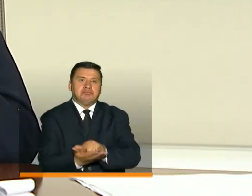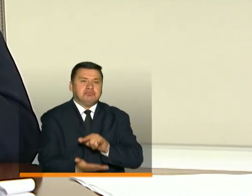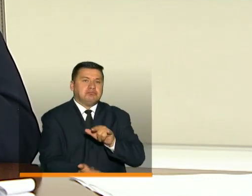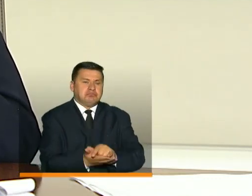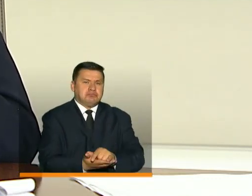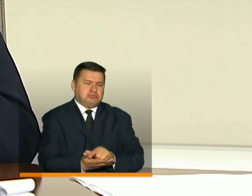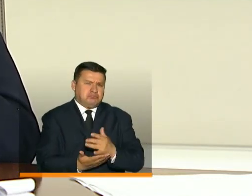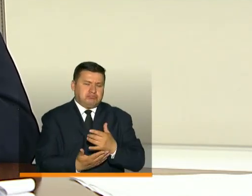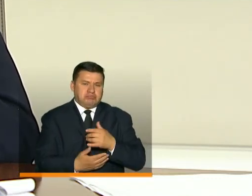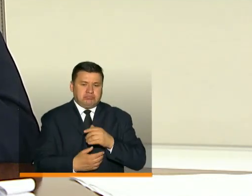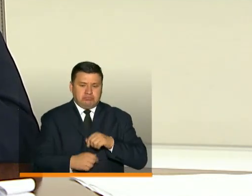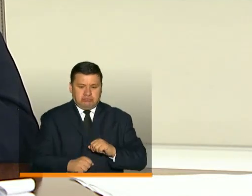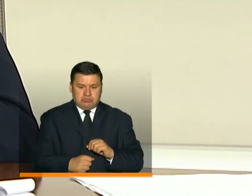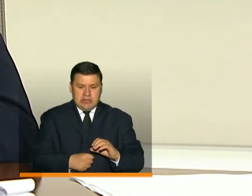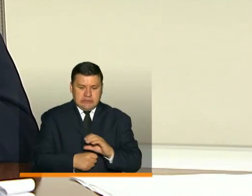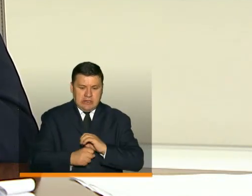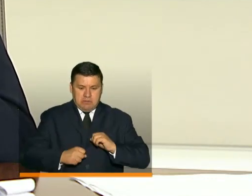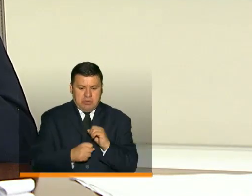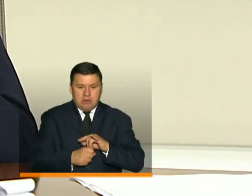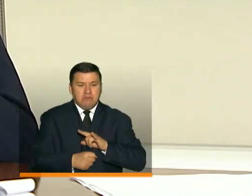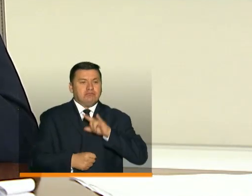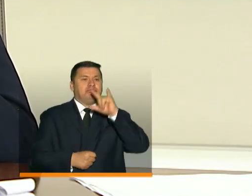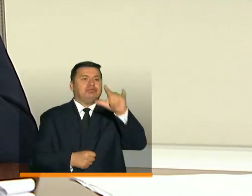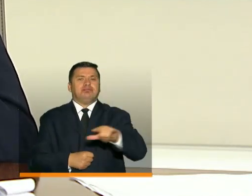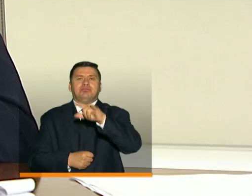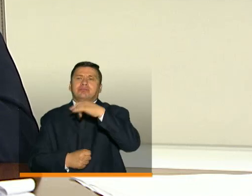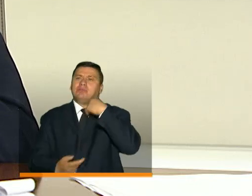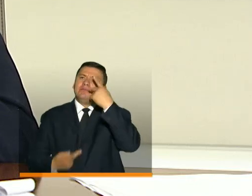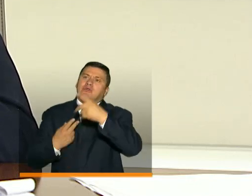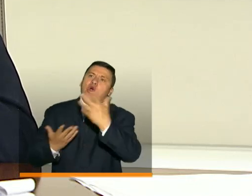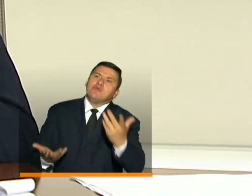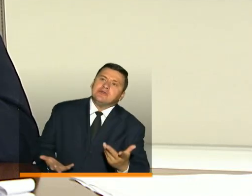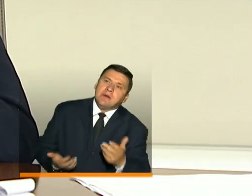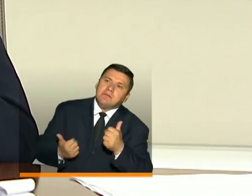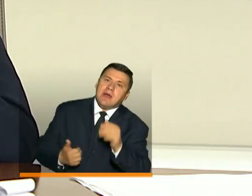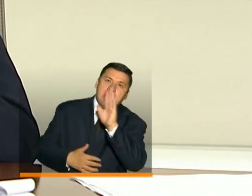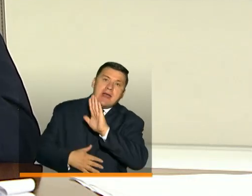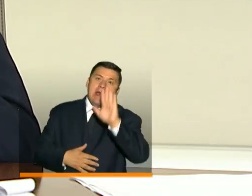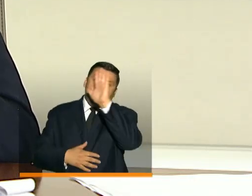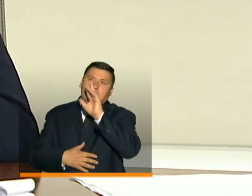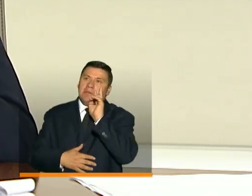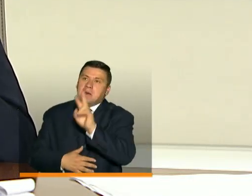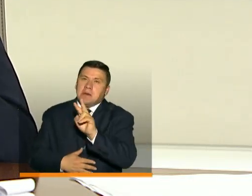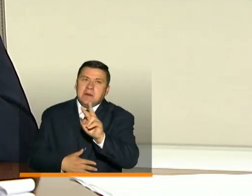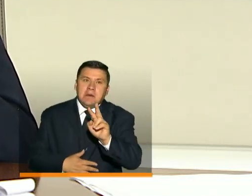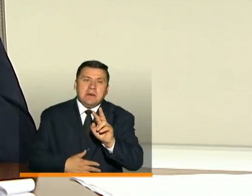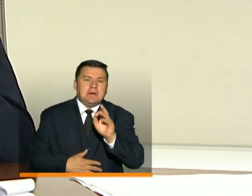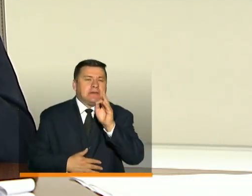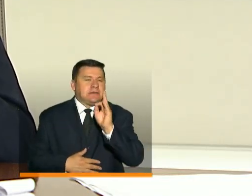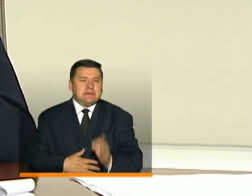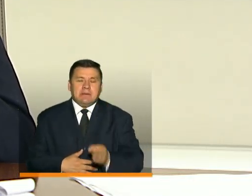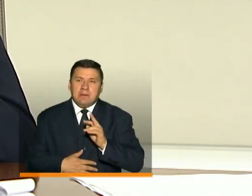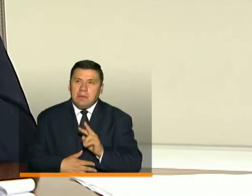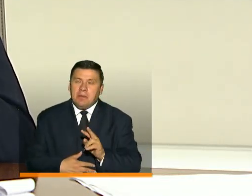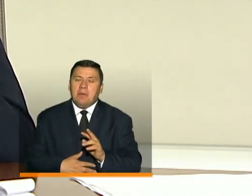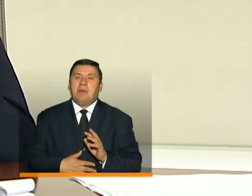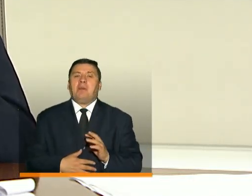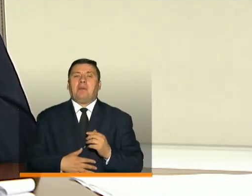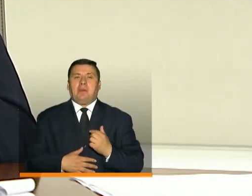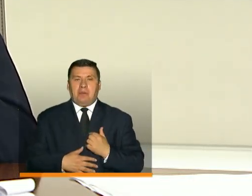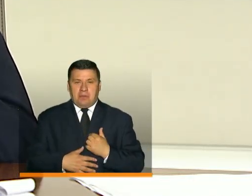fuera de la ciudad de Bogotá, visitar los diferentes departamentos, casi siempre